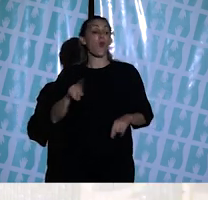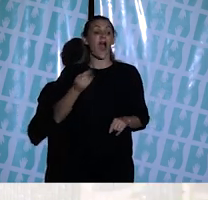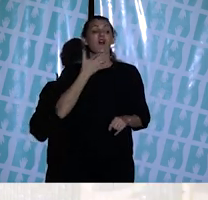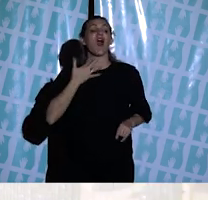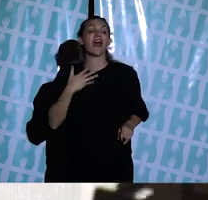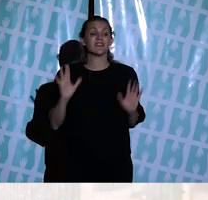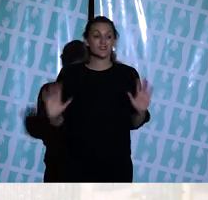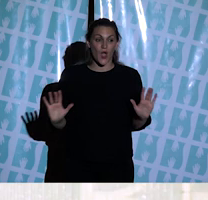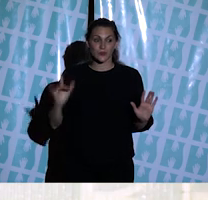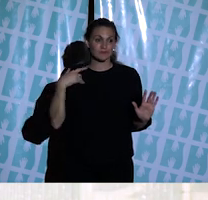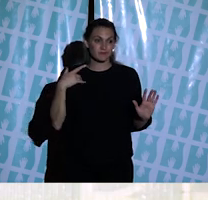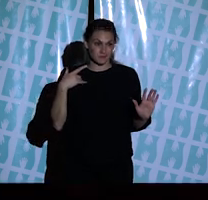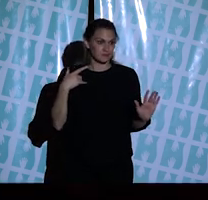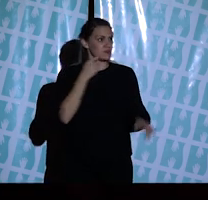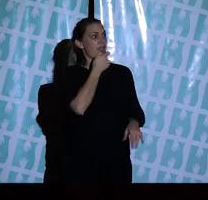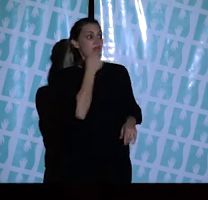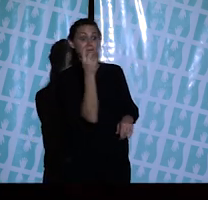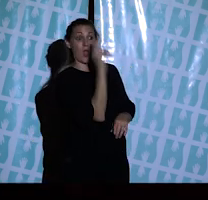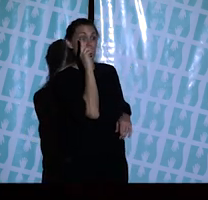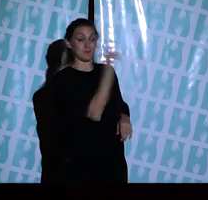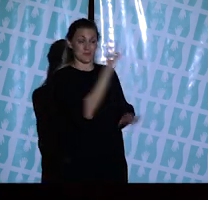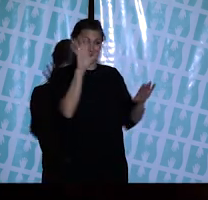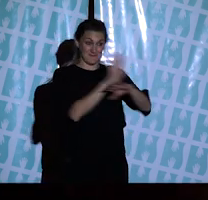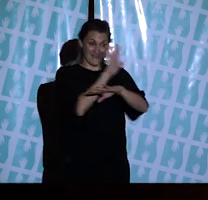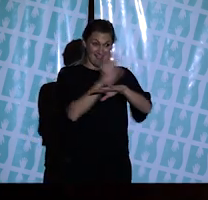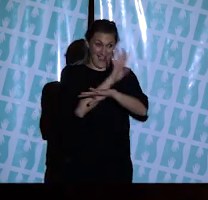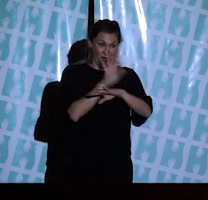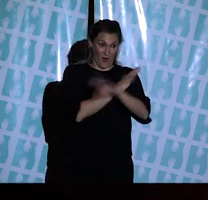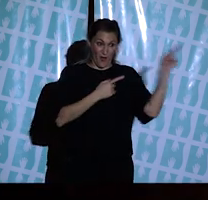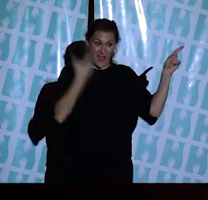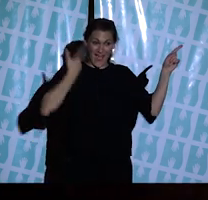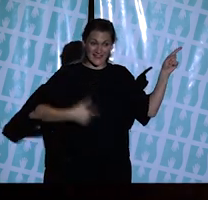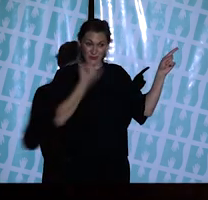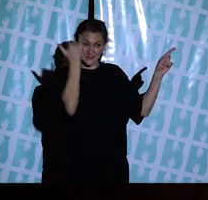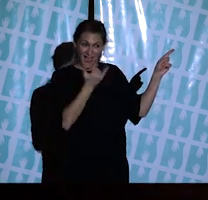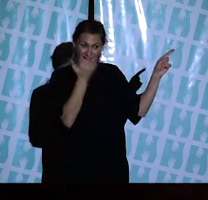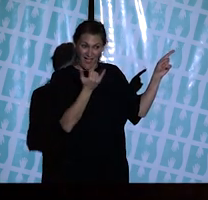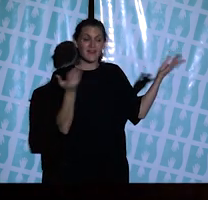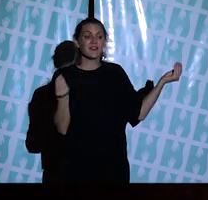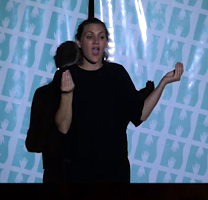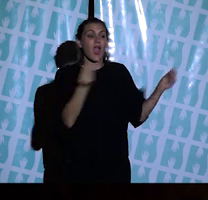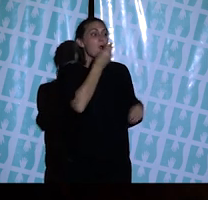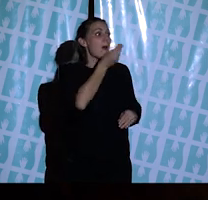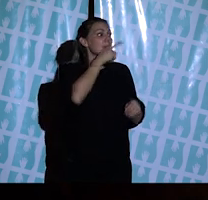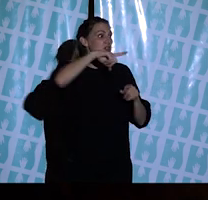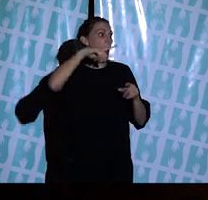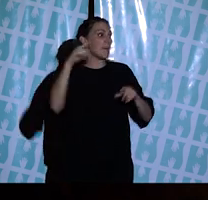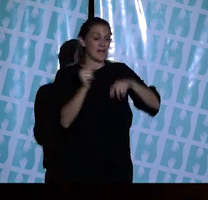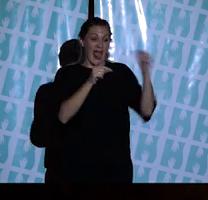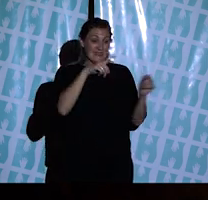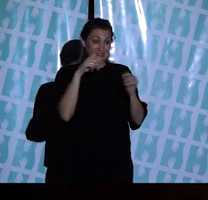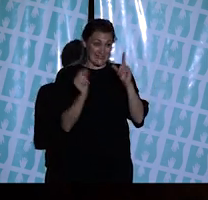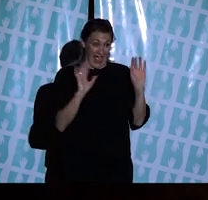Bueno, acá hay unos ejemplos de estos animales que les decía, ¿no? Reales. En la naturaleza han comido esa plantita y